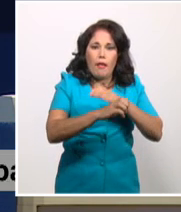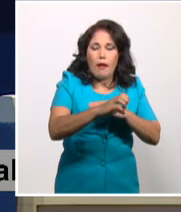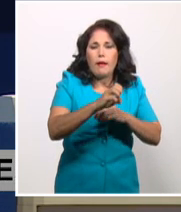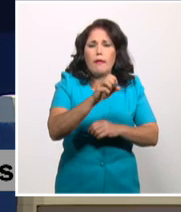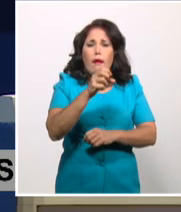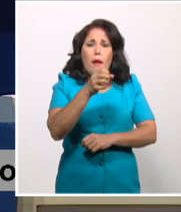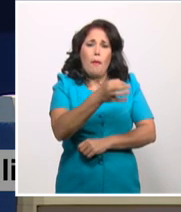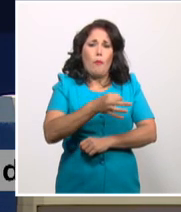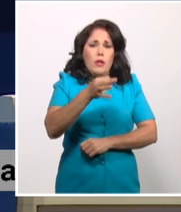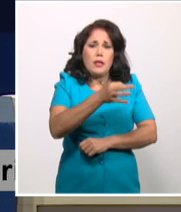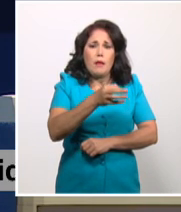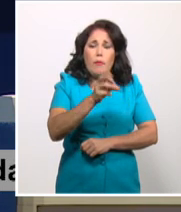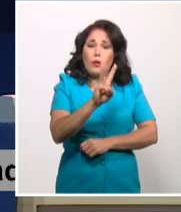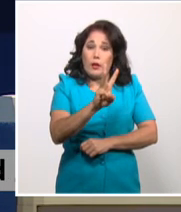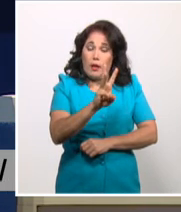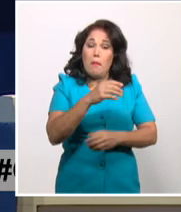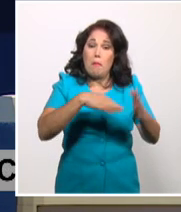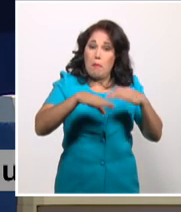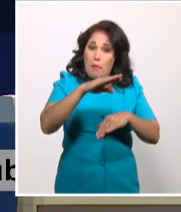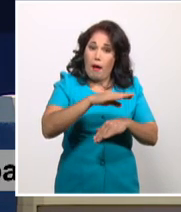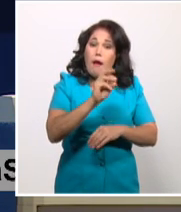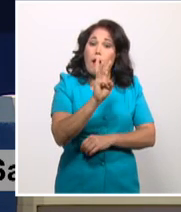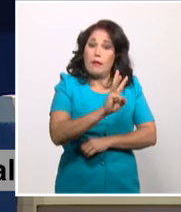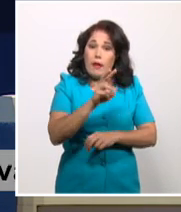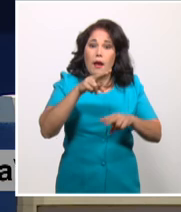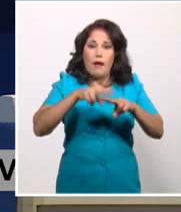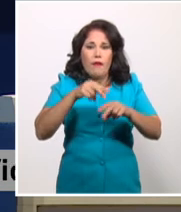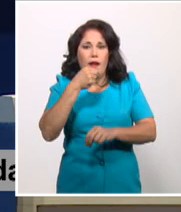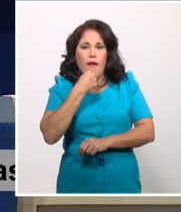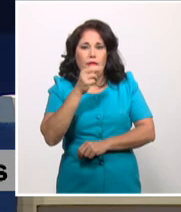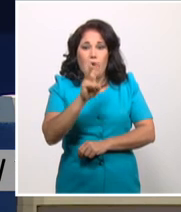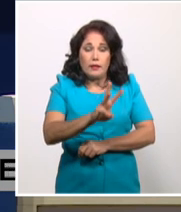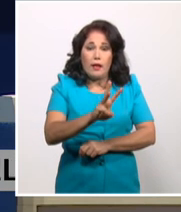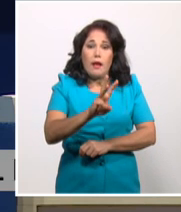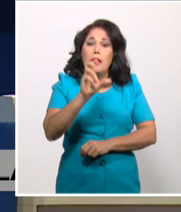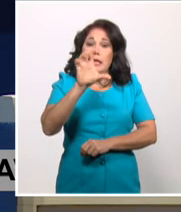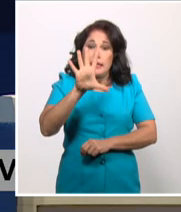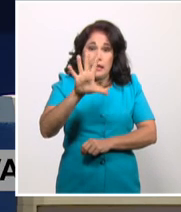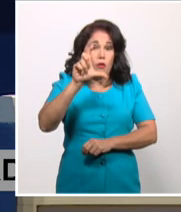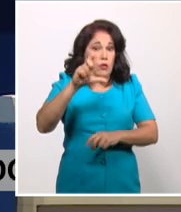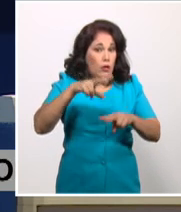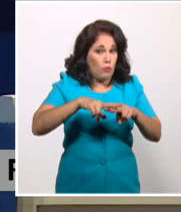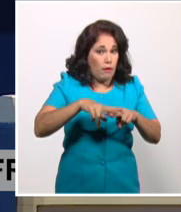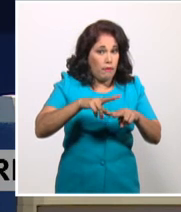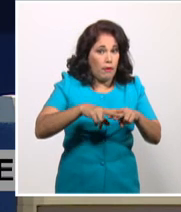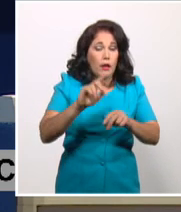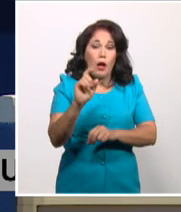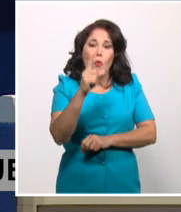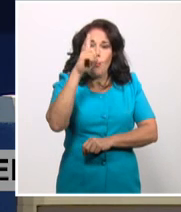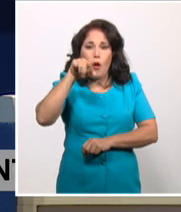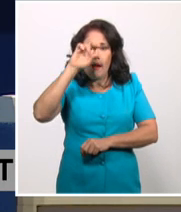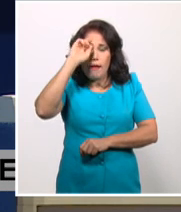municipio Playa, 1 a Habana Vieja, 5 a Centro Habana, 1 a La